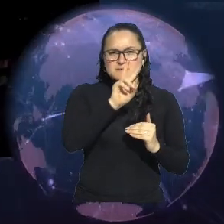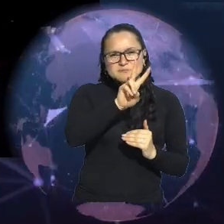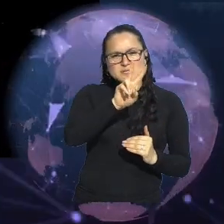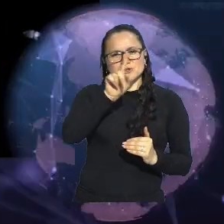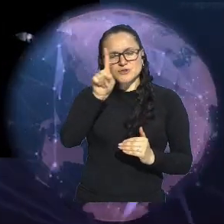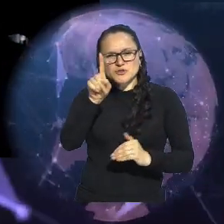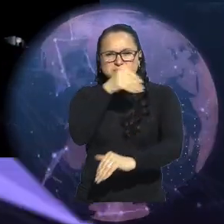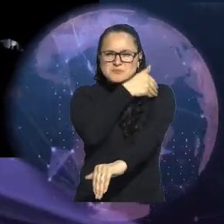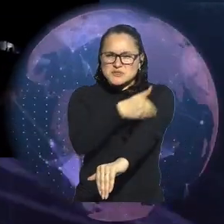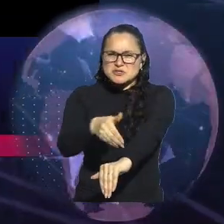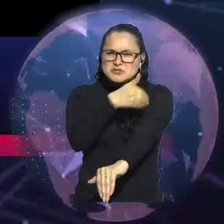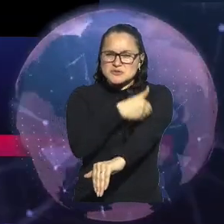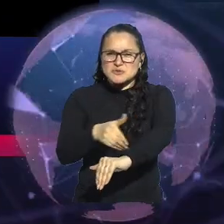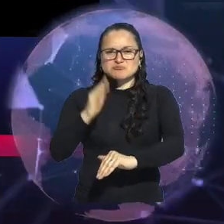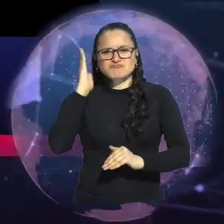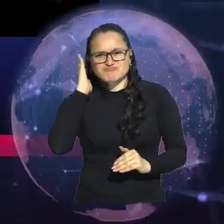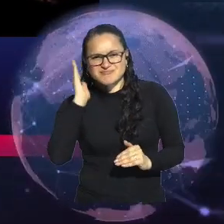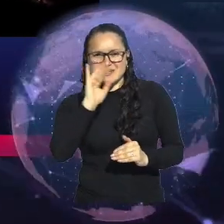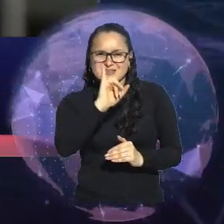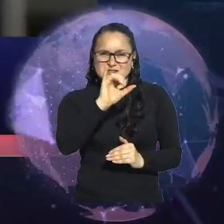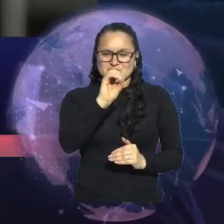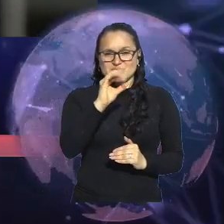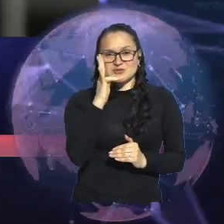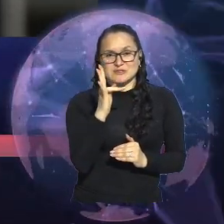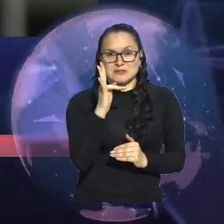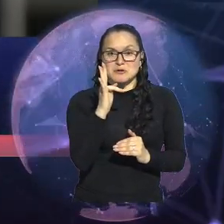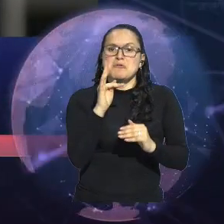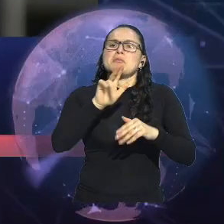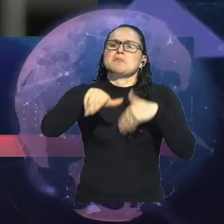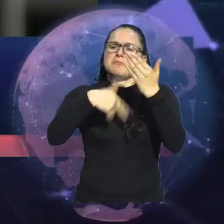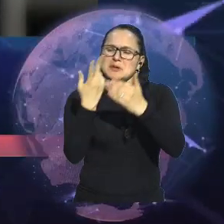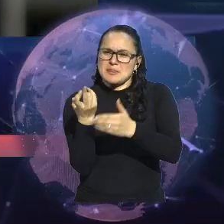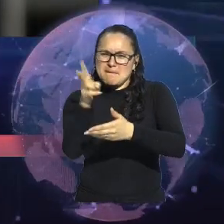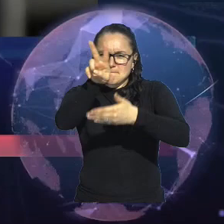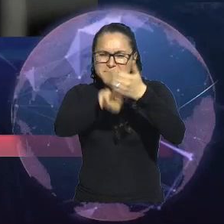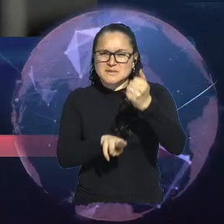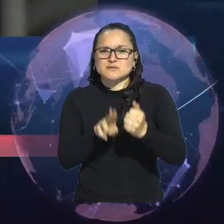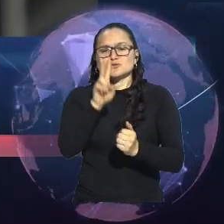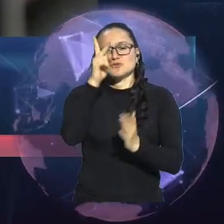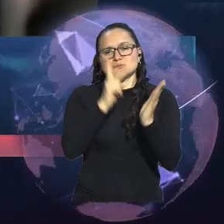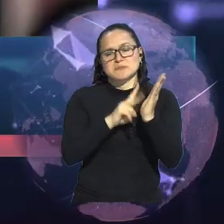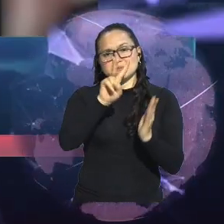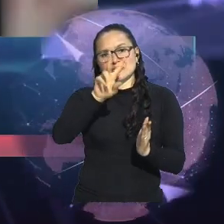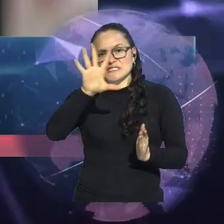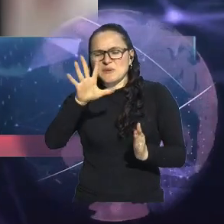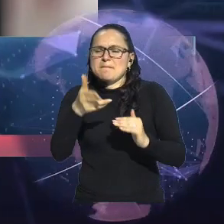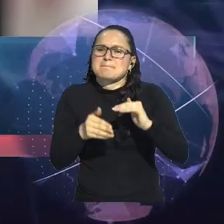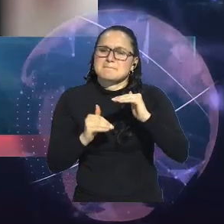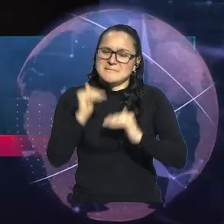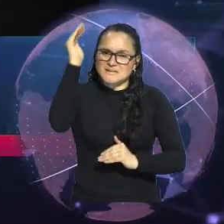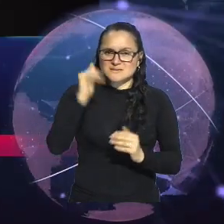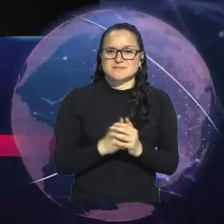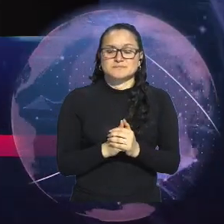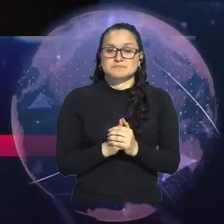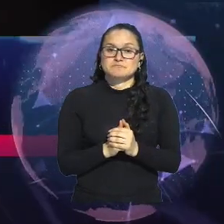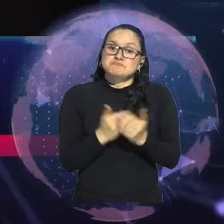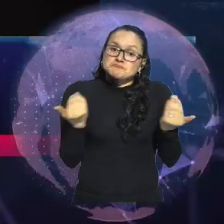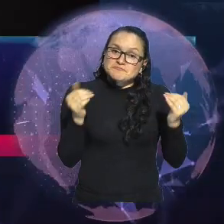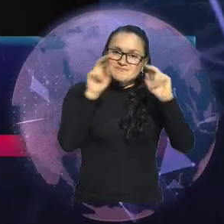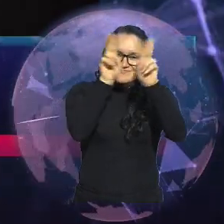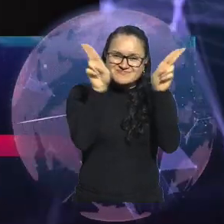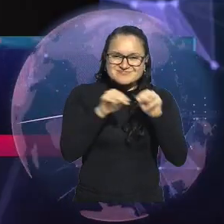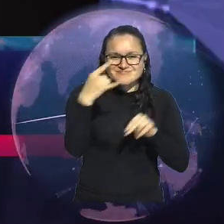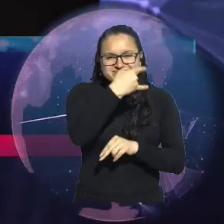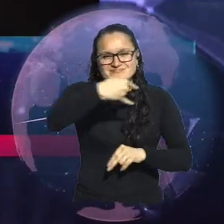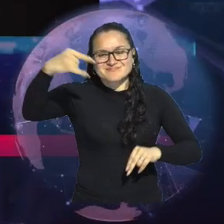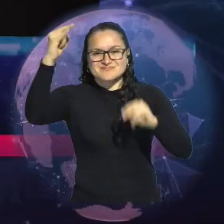y ot y que este número se duplique para 2025 para el caso de la computación en la nube se tiene